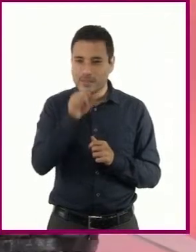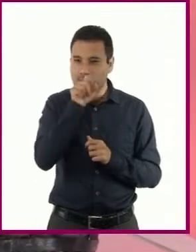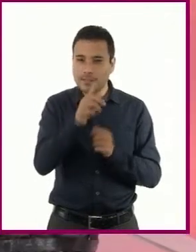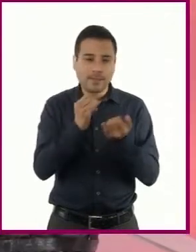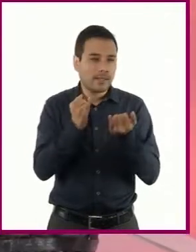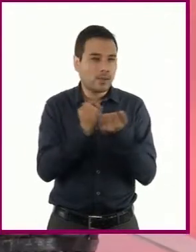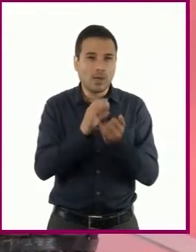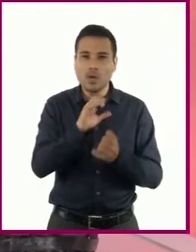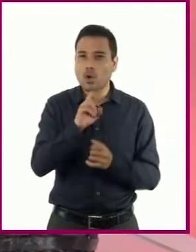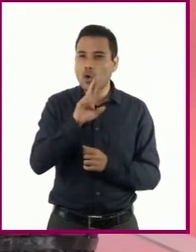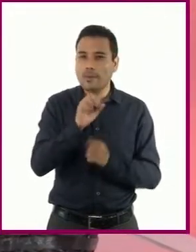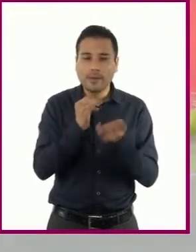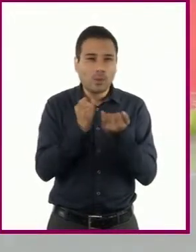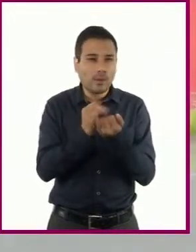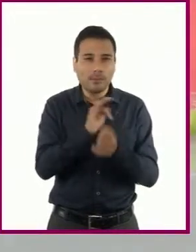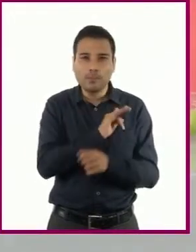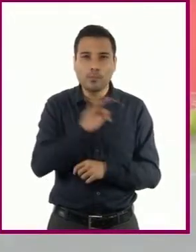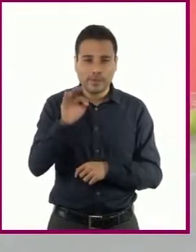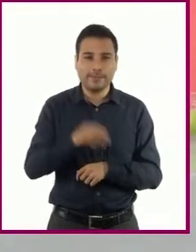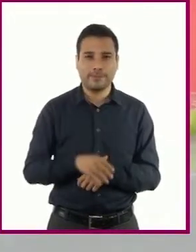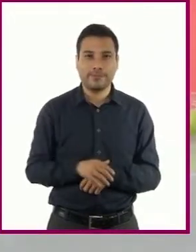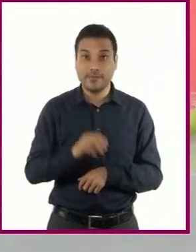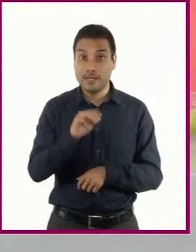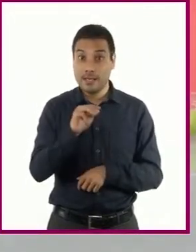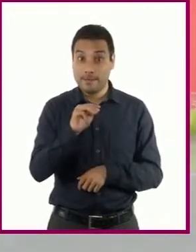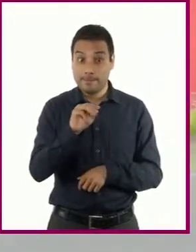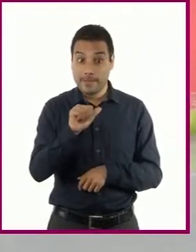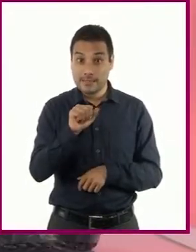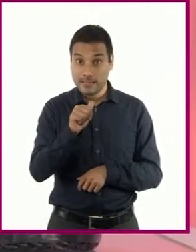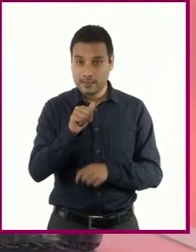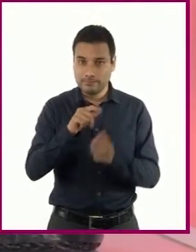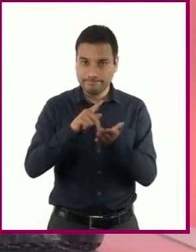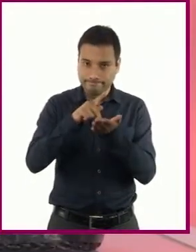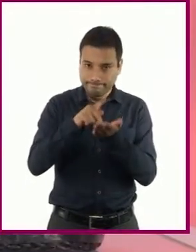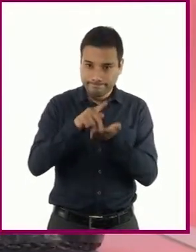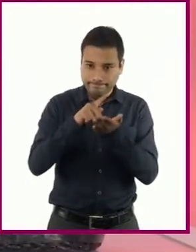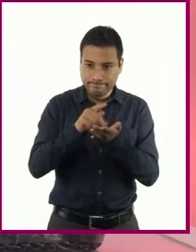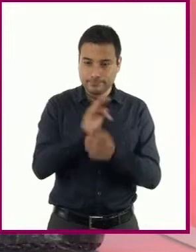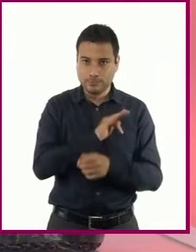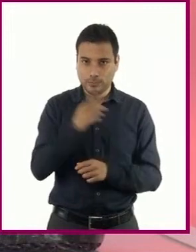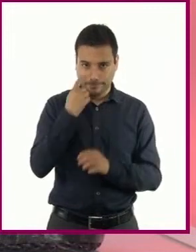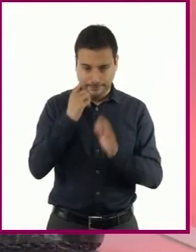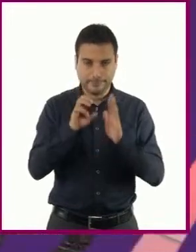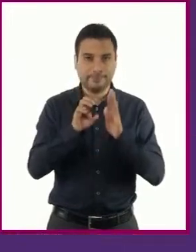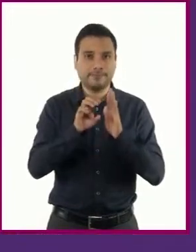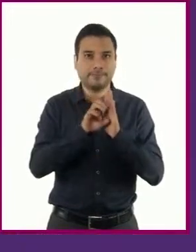puede convertirse en una masa equivalente y medirse en una balanza.